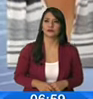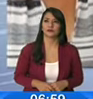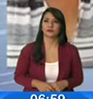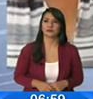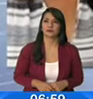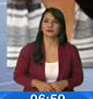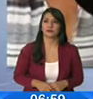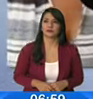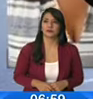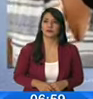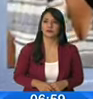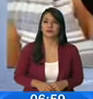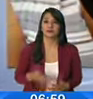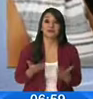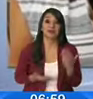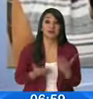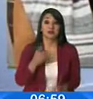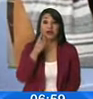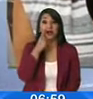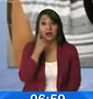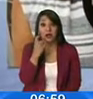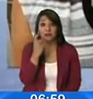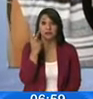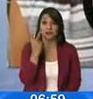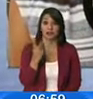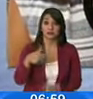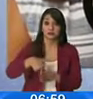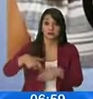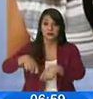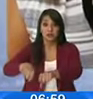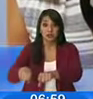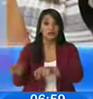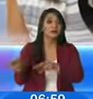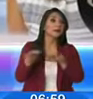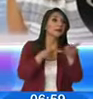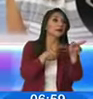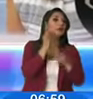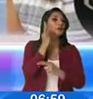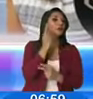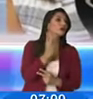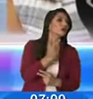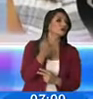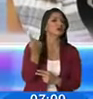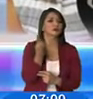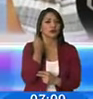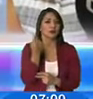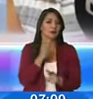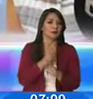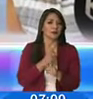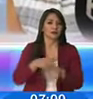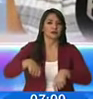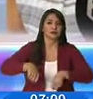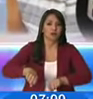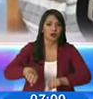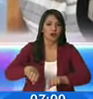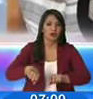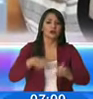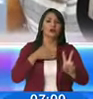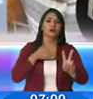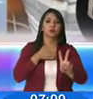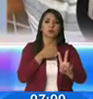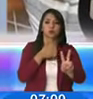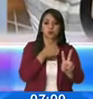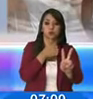Al parecer los tipos como que se han percatado y nos han venido siguiendo. Ya, entonces a lo que nosotros llegamos aquí, pero si los